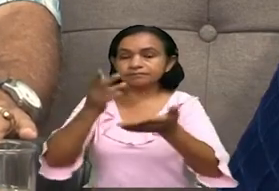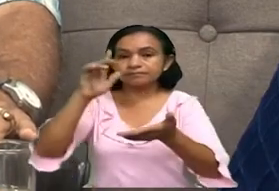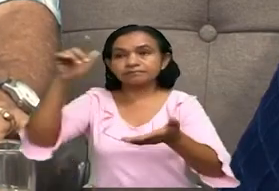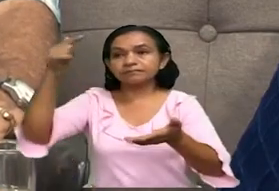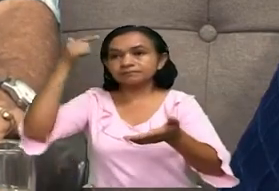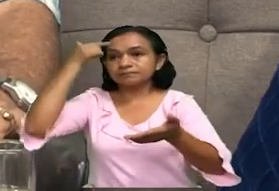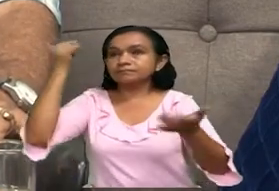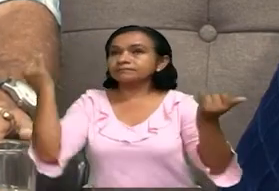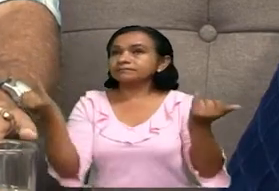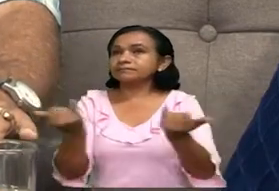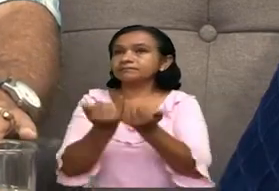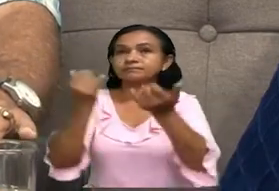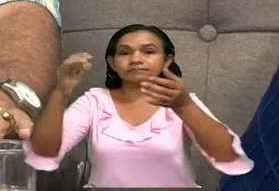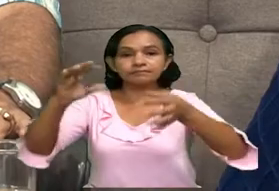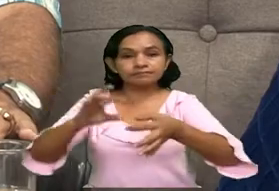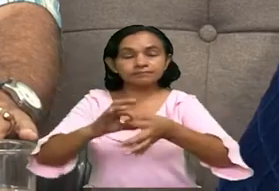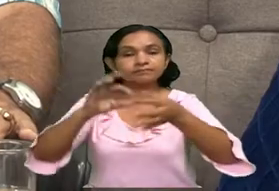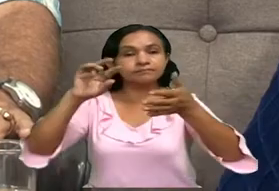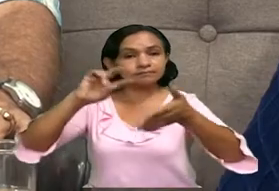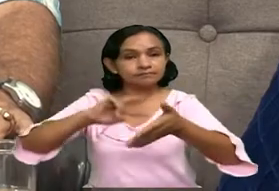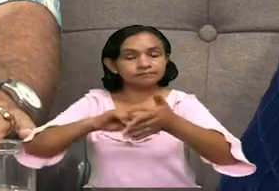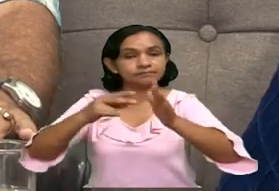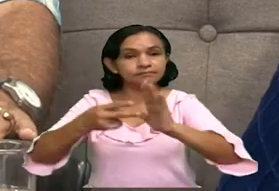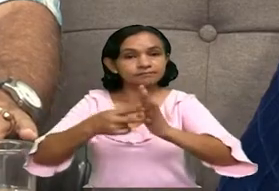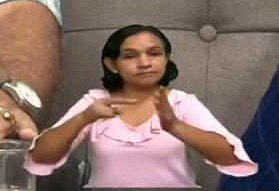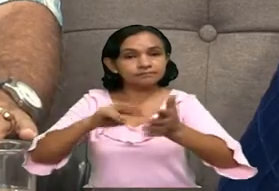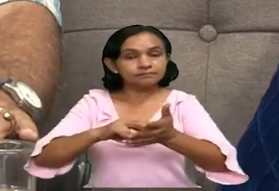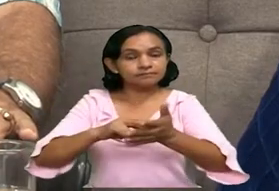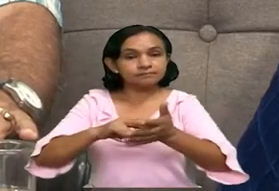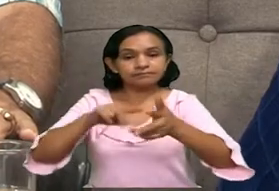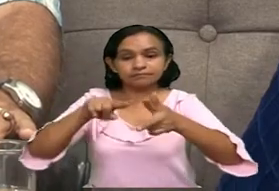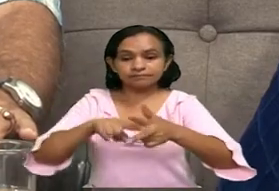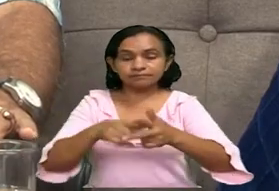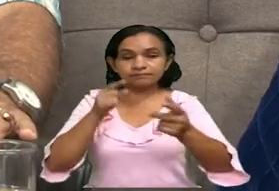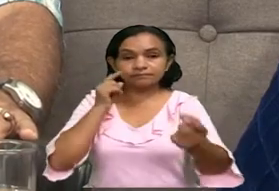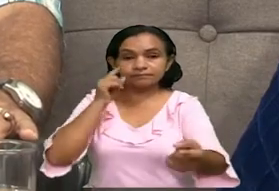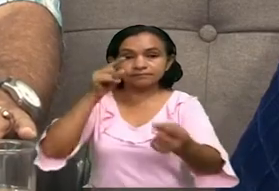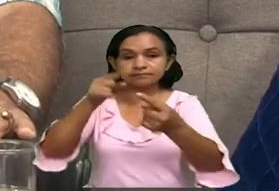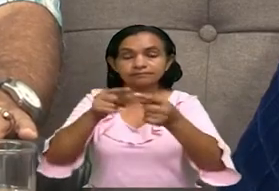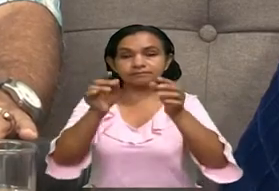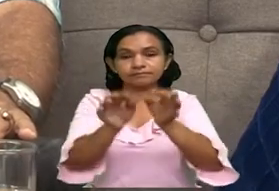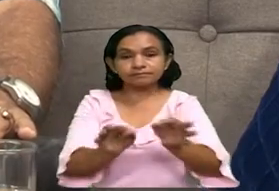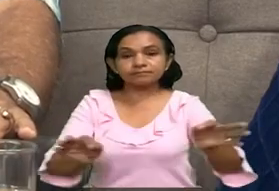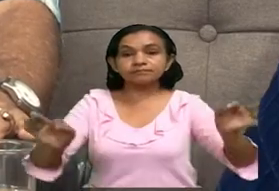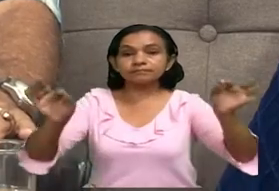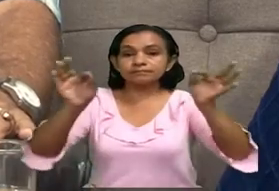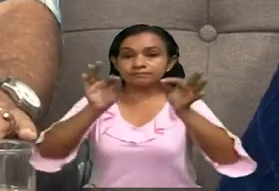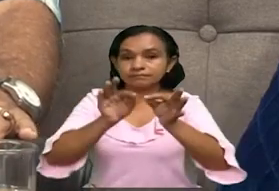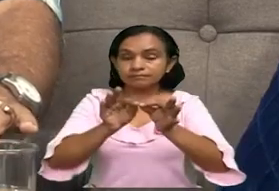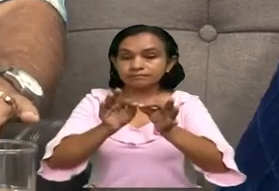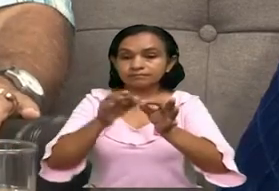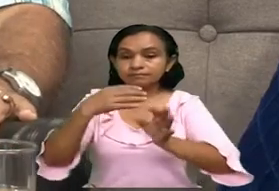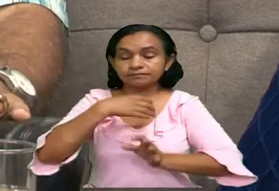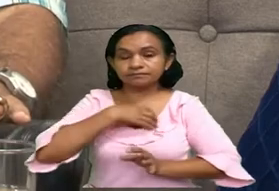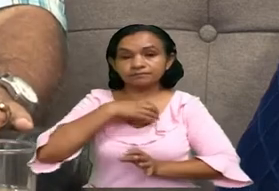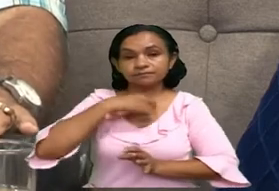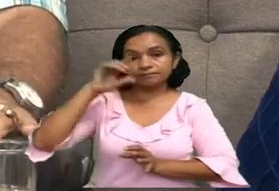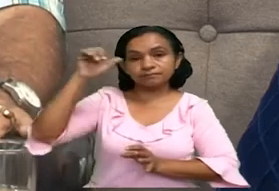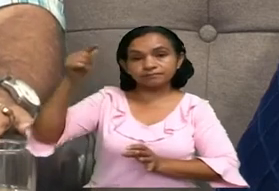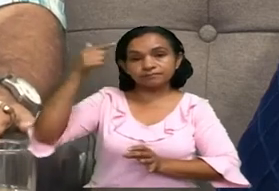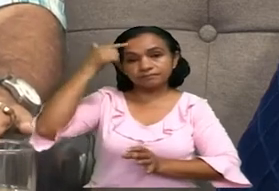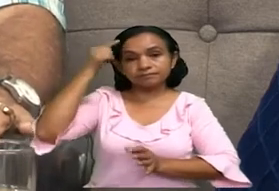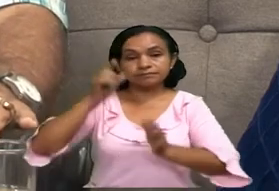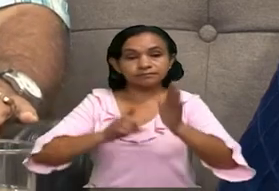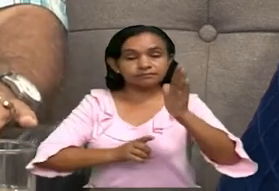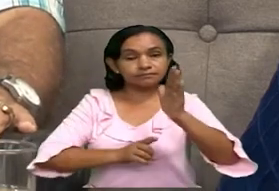gobierno. Entonces, en ese sentido, a partir de este objetivo fundamental, nuestro gobierno ha